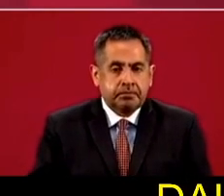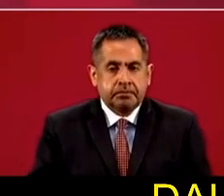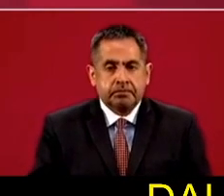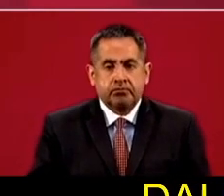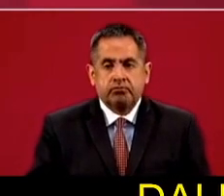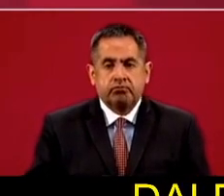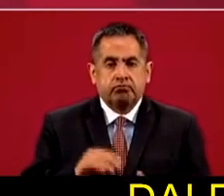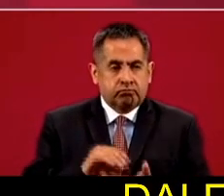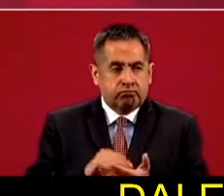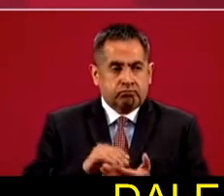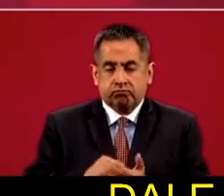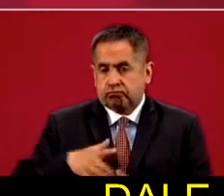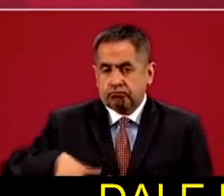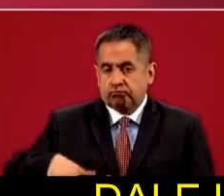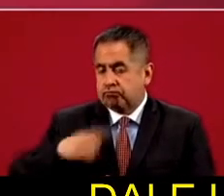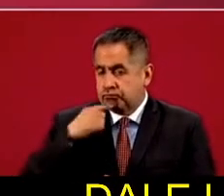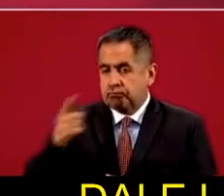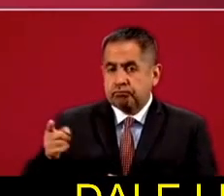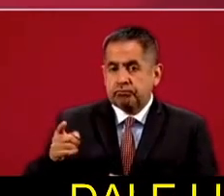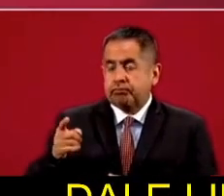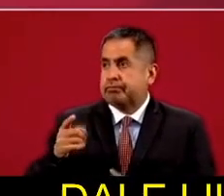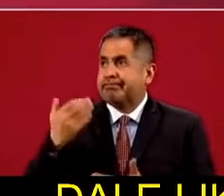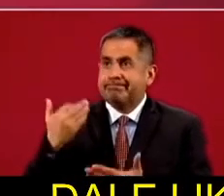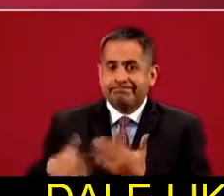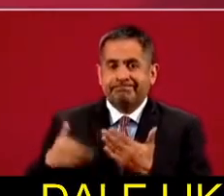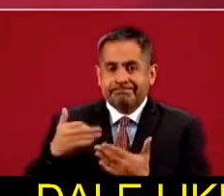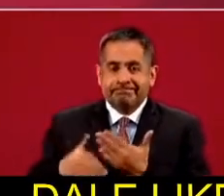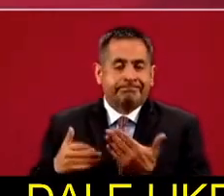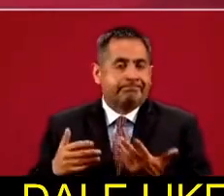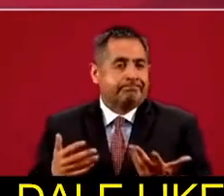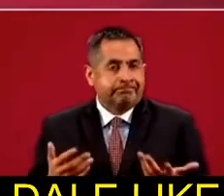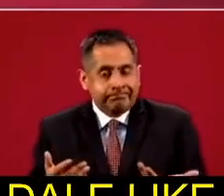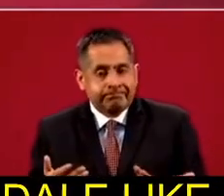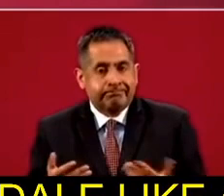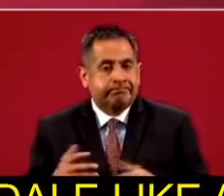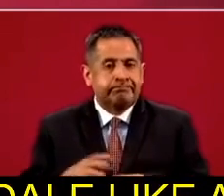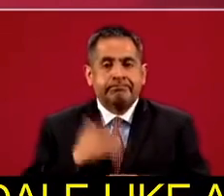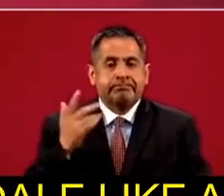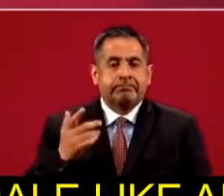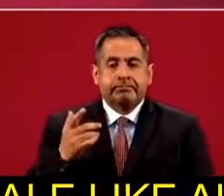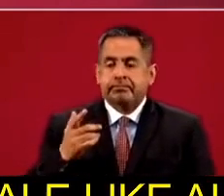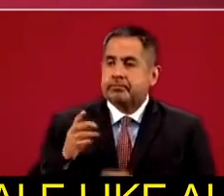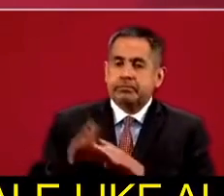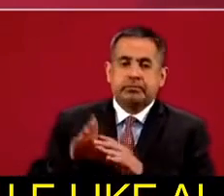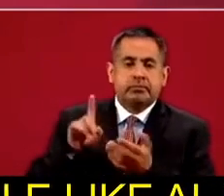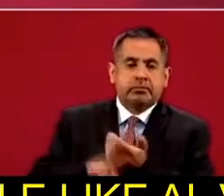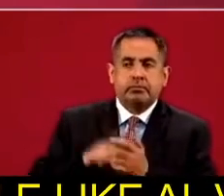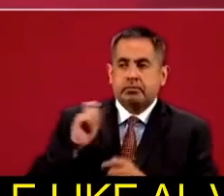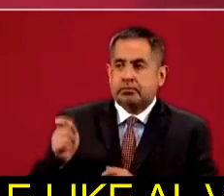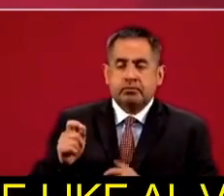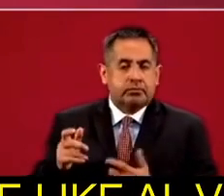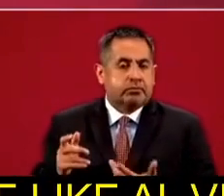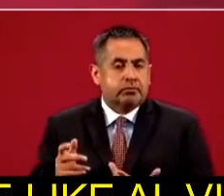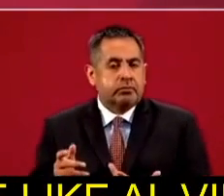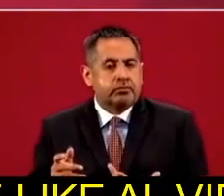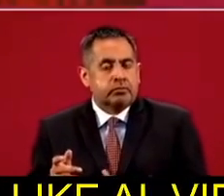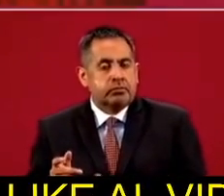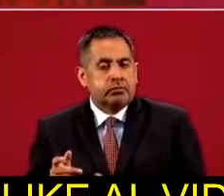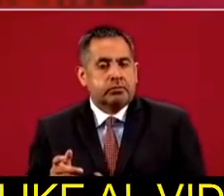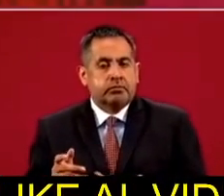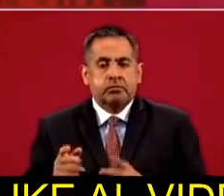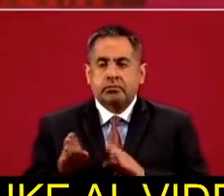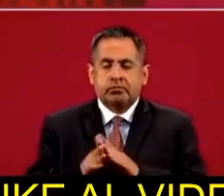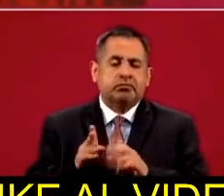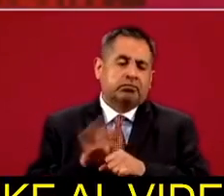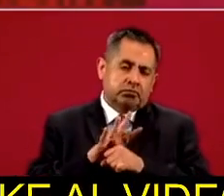que están siendo, como dice usted, faltantes por cuestiones de, pues ligados, no todos ellos, ligados